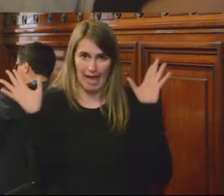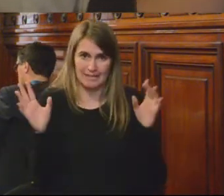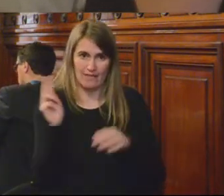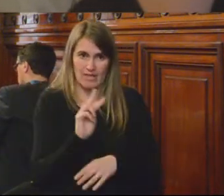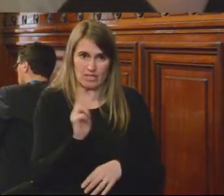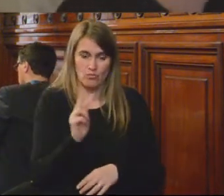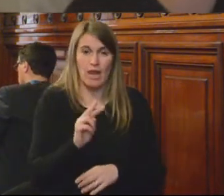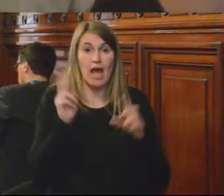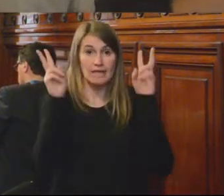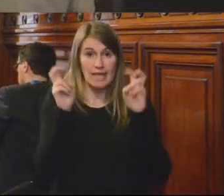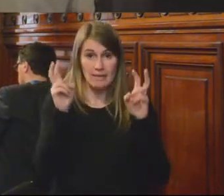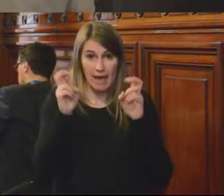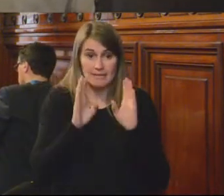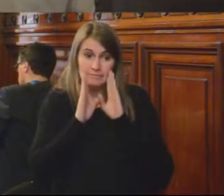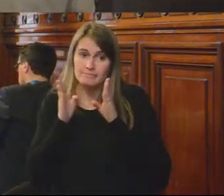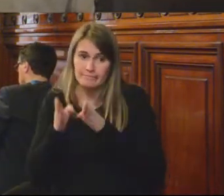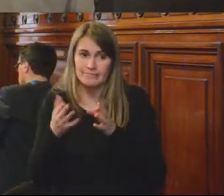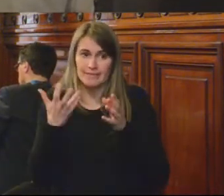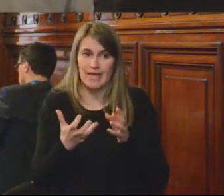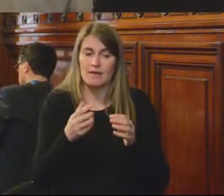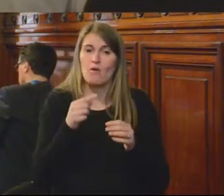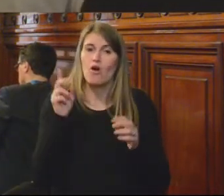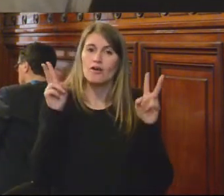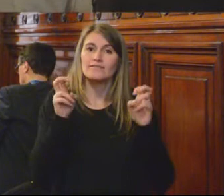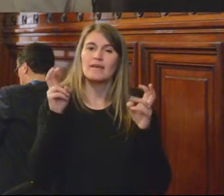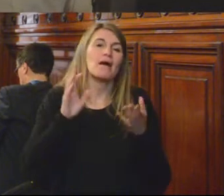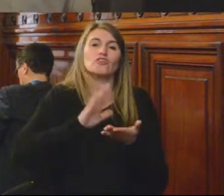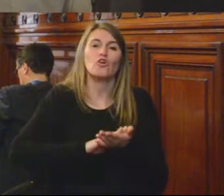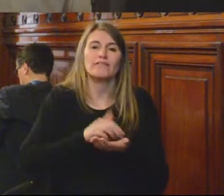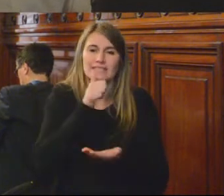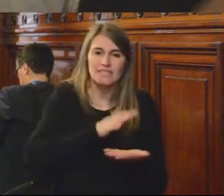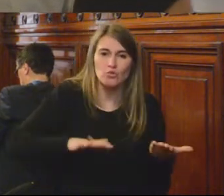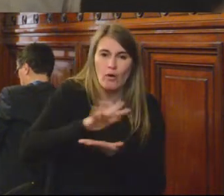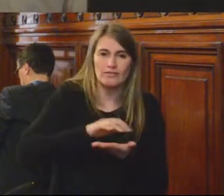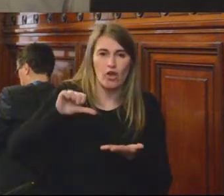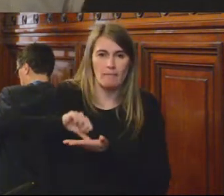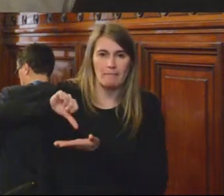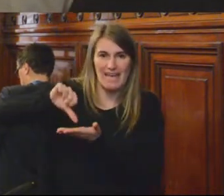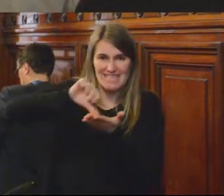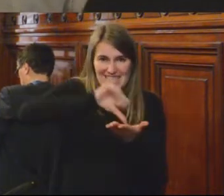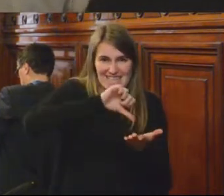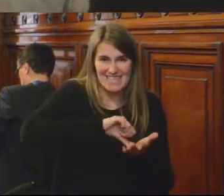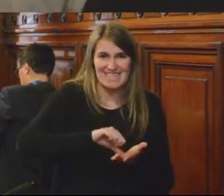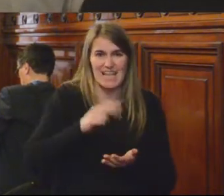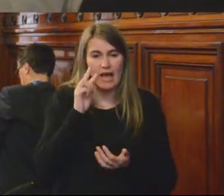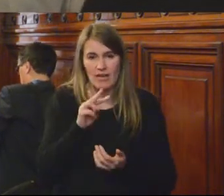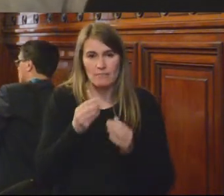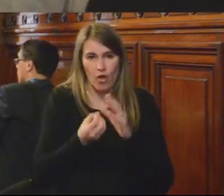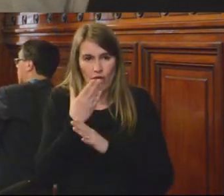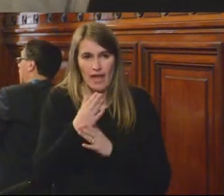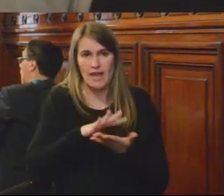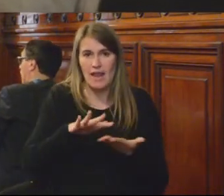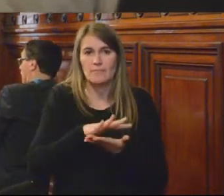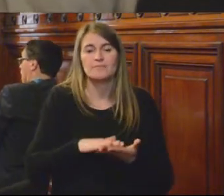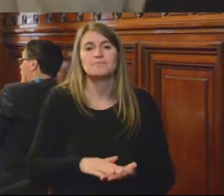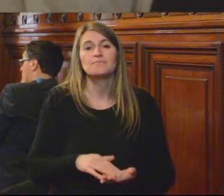queremos abordar el trabajo de la Comisión frente a la novedosa situación de los países que se han transformado en dictaduras modernas a pesar de su origen electoral.